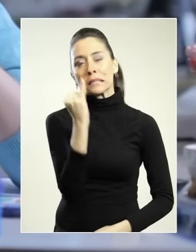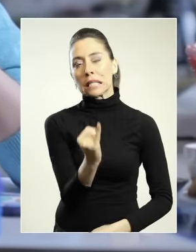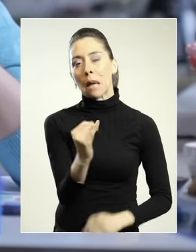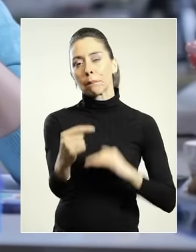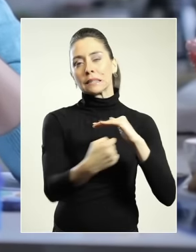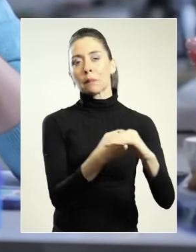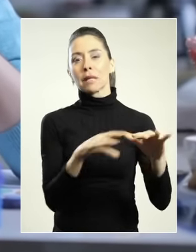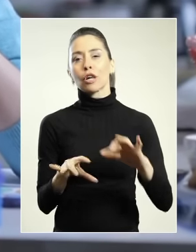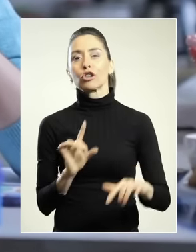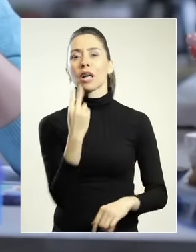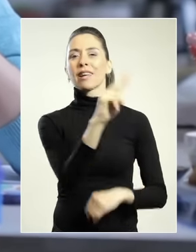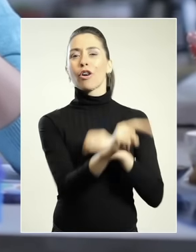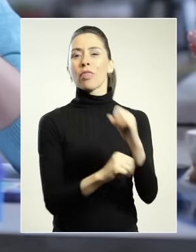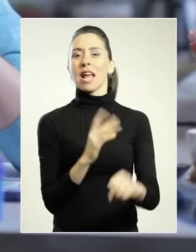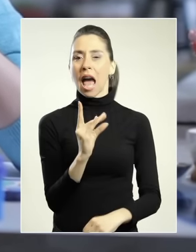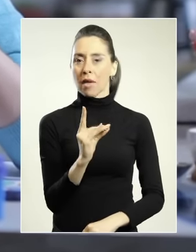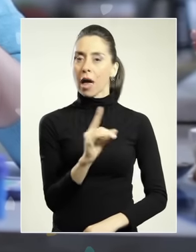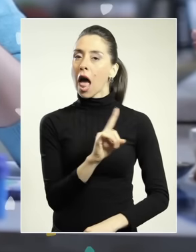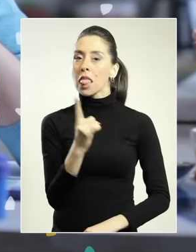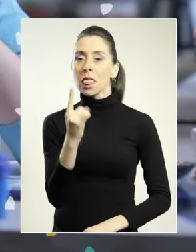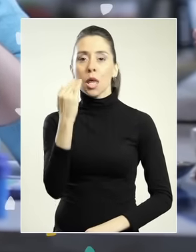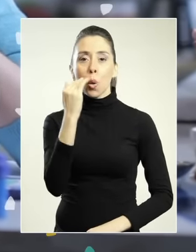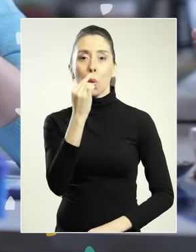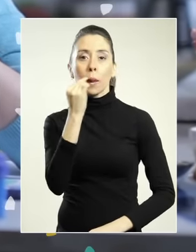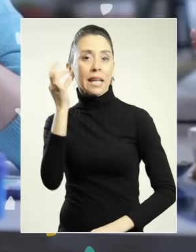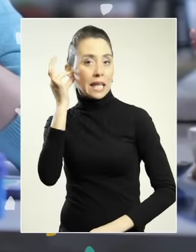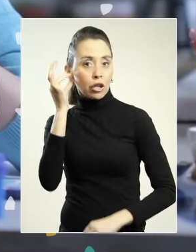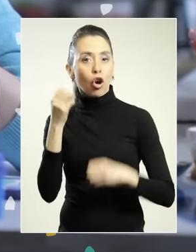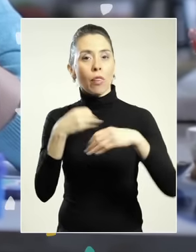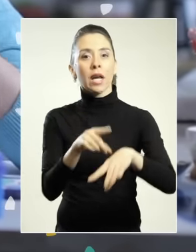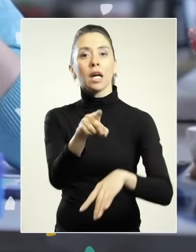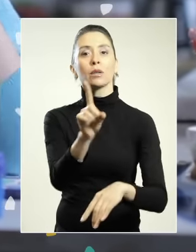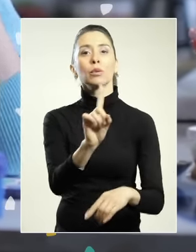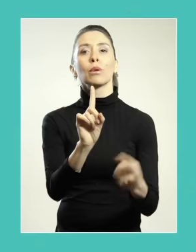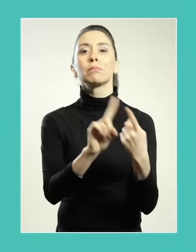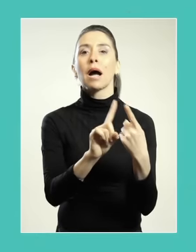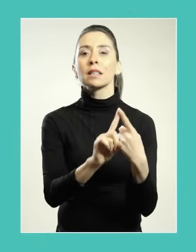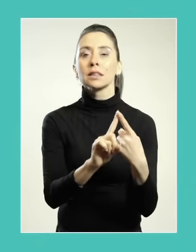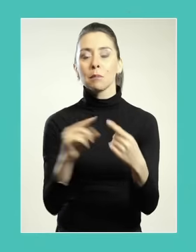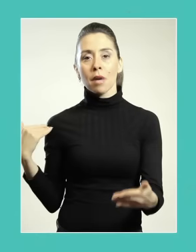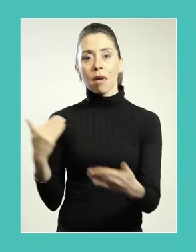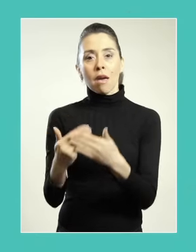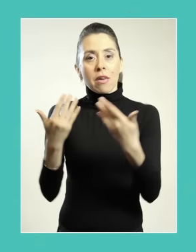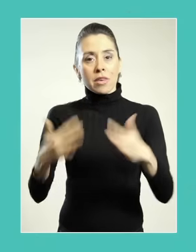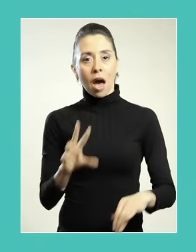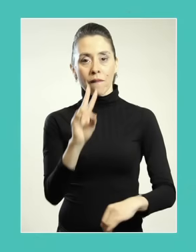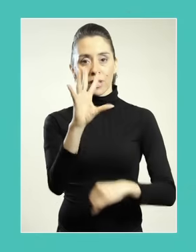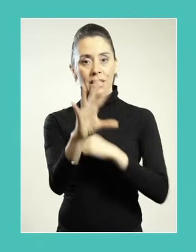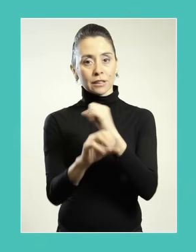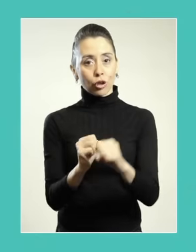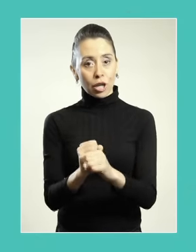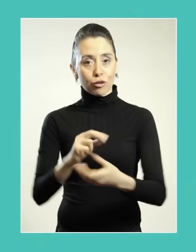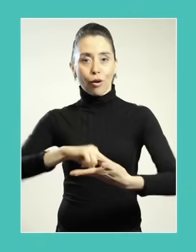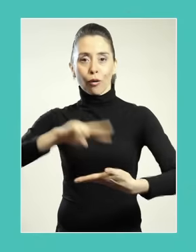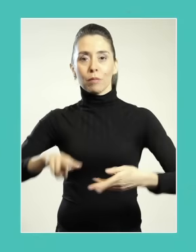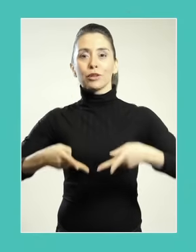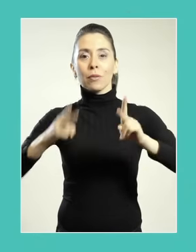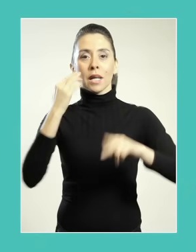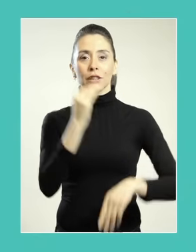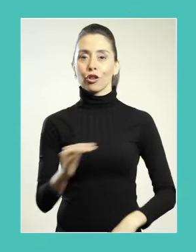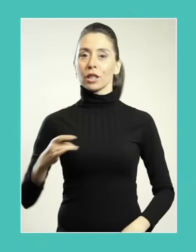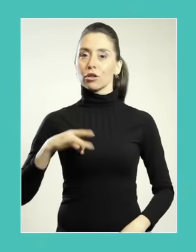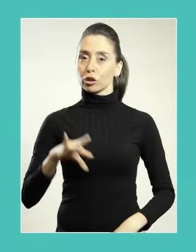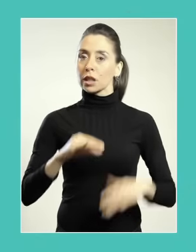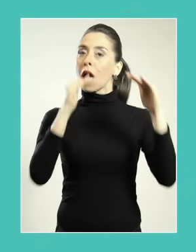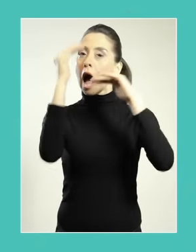Discúlpala, siempre se mete en cosas que no le corresponden a su edad. Ningún niño o niña te dejaría sin participar. A 25 años de la Convención sobre los Derechos del